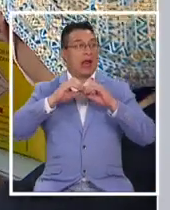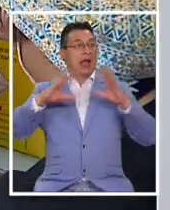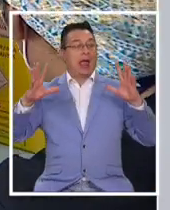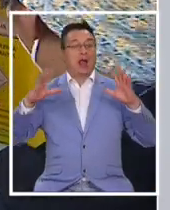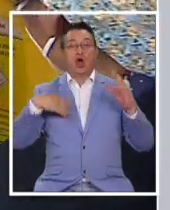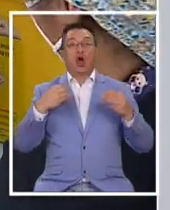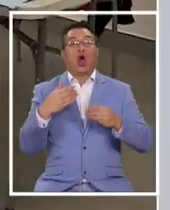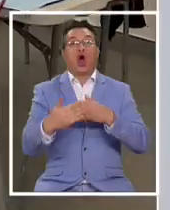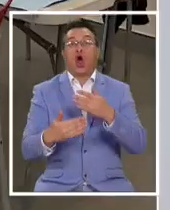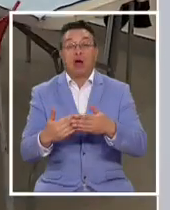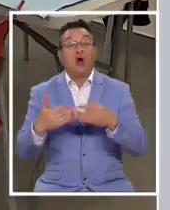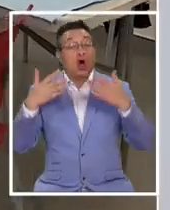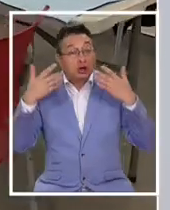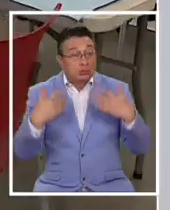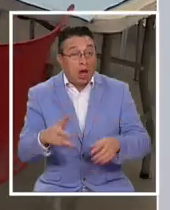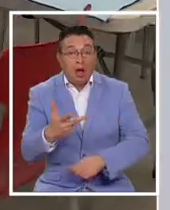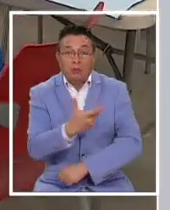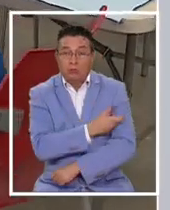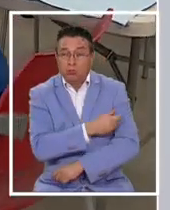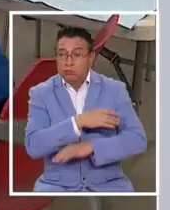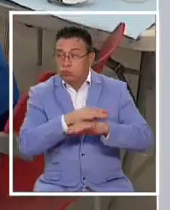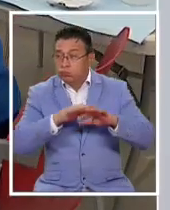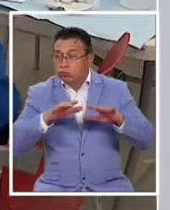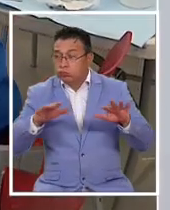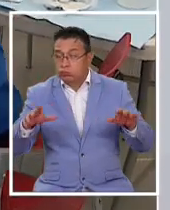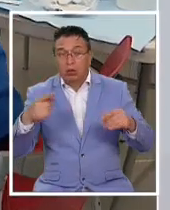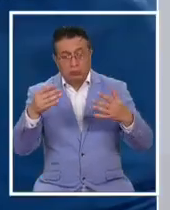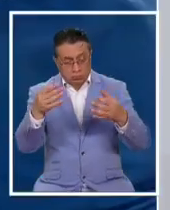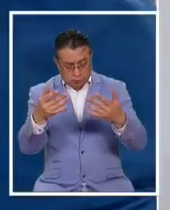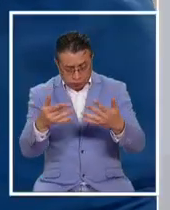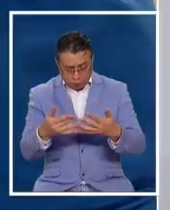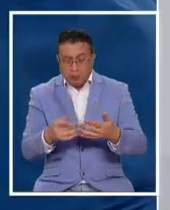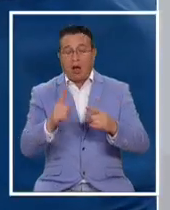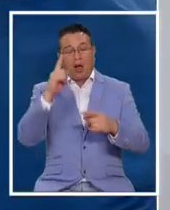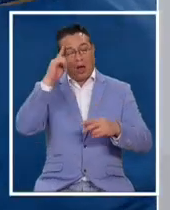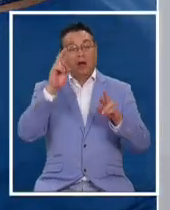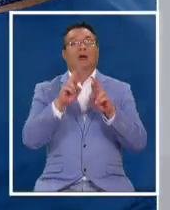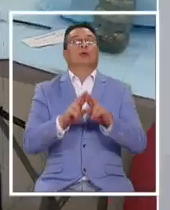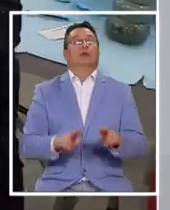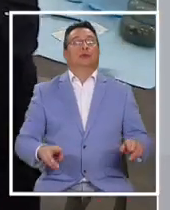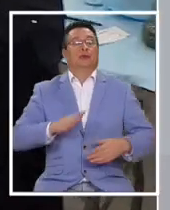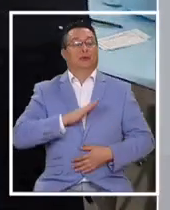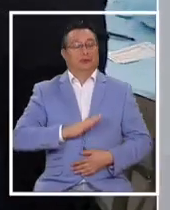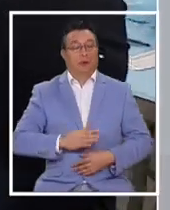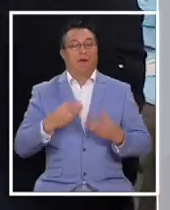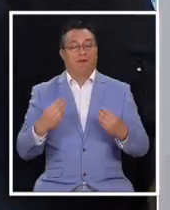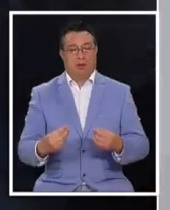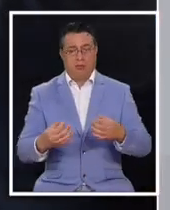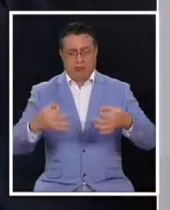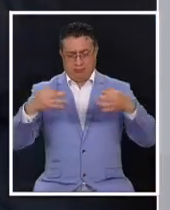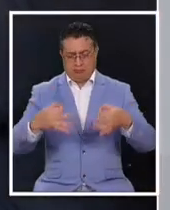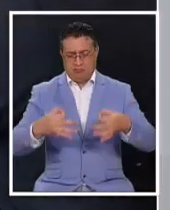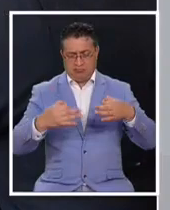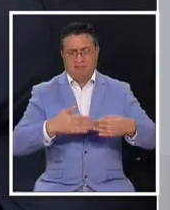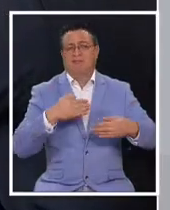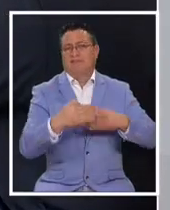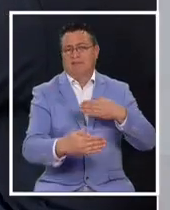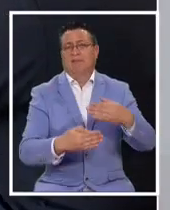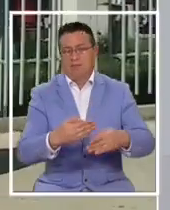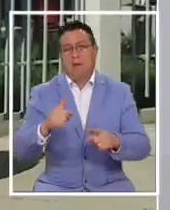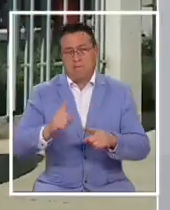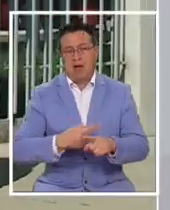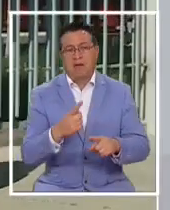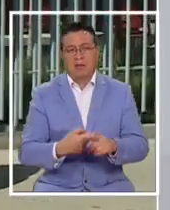cómo iban a andar. Pero estos resultados definitivamente son tranquilizadores y esperemos que se vayan consolidando con el